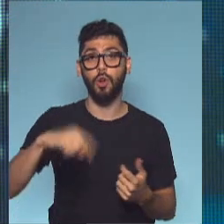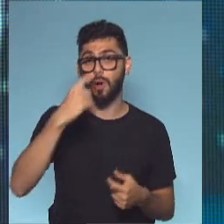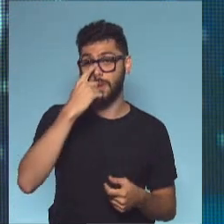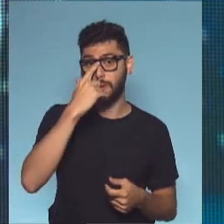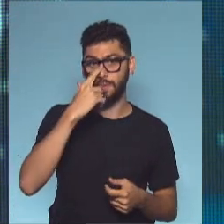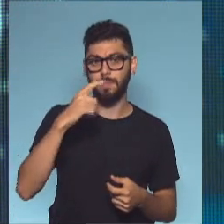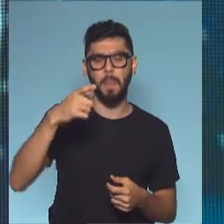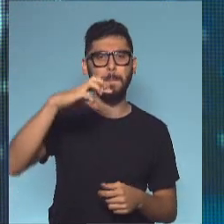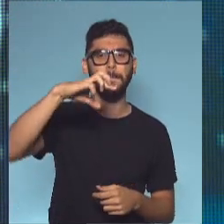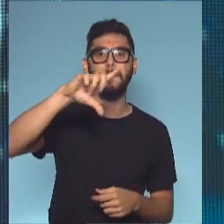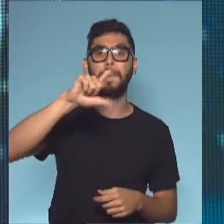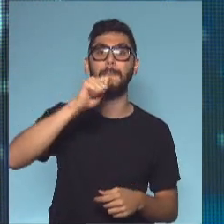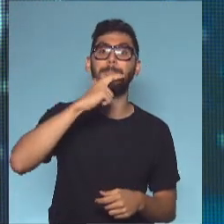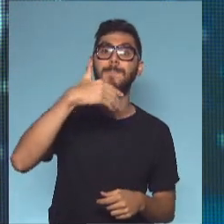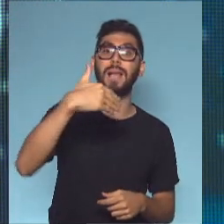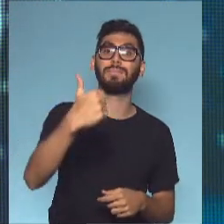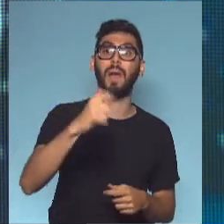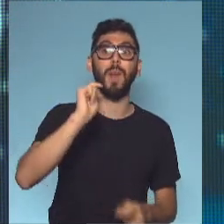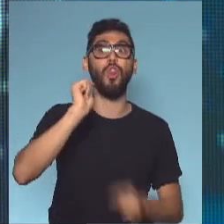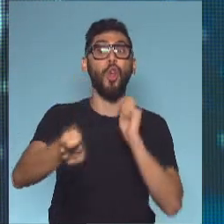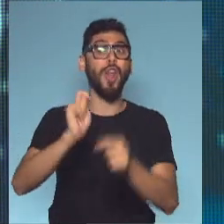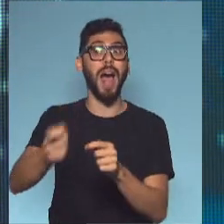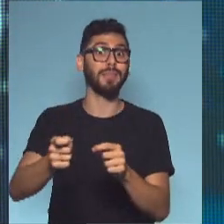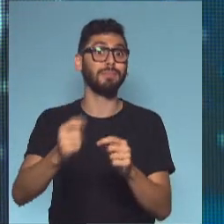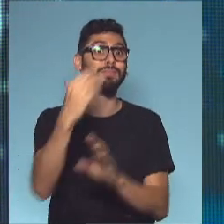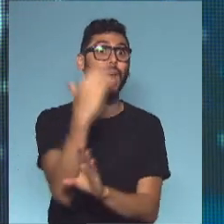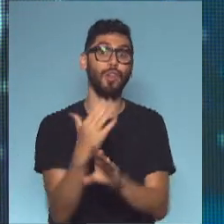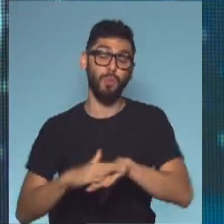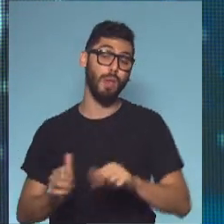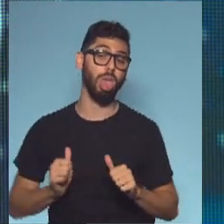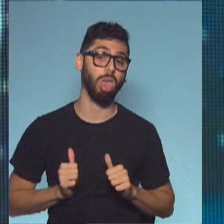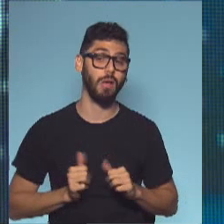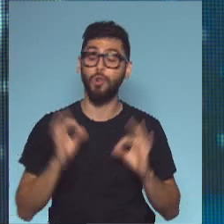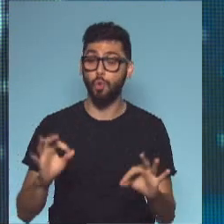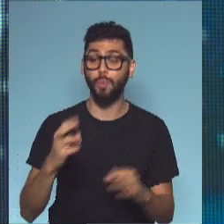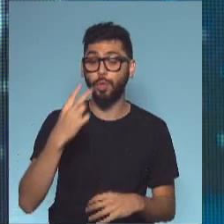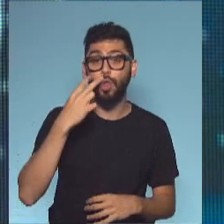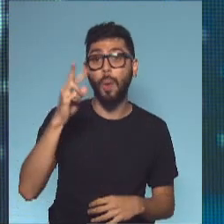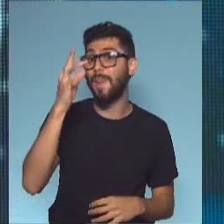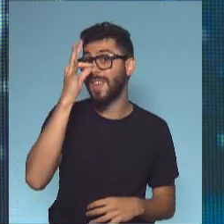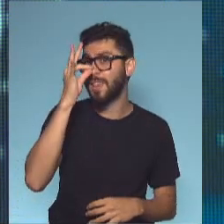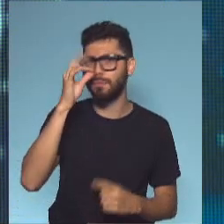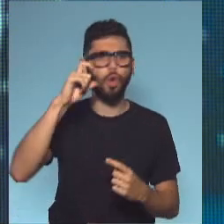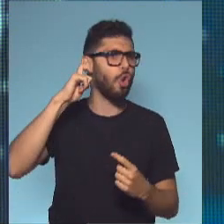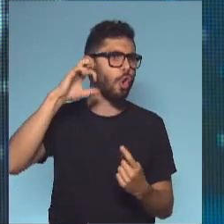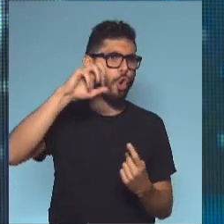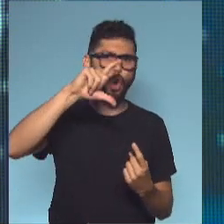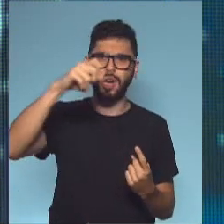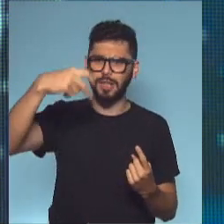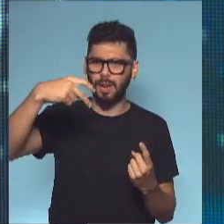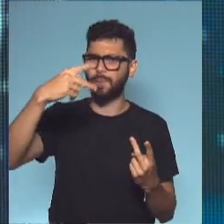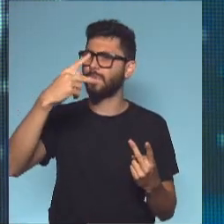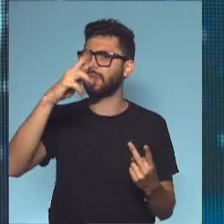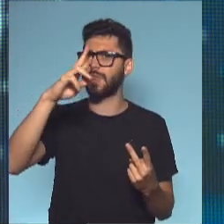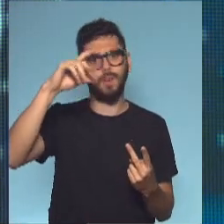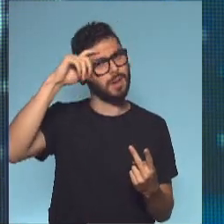menos plasma para donar. Justo cuando hablábamos de que durante el 2020 también Goyán, Nicolás Kreplak habían sido los más